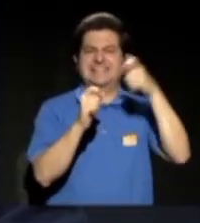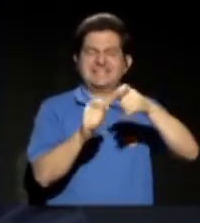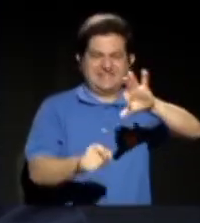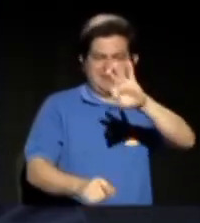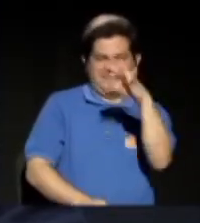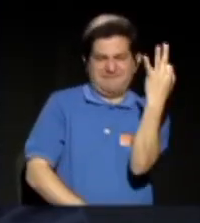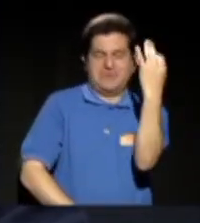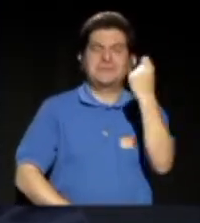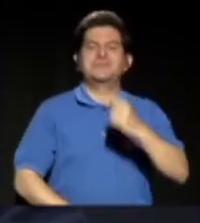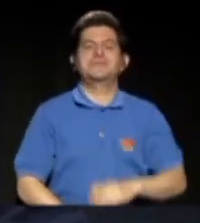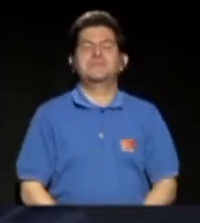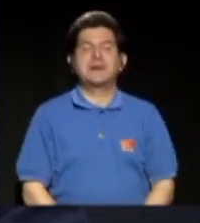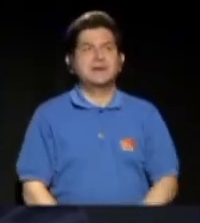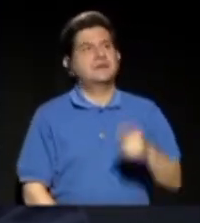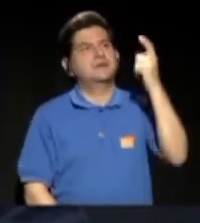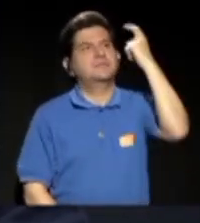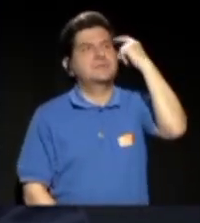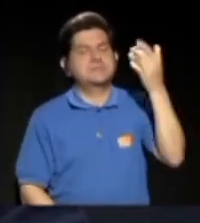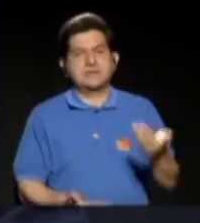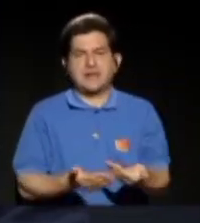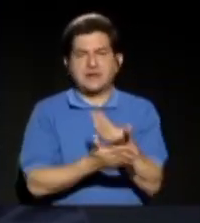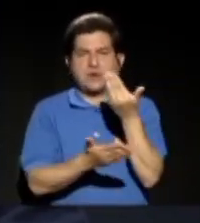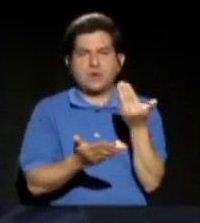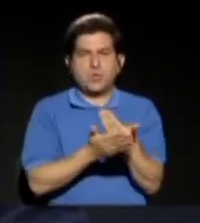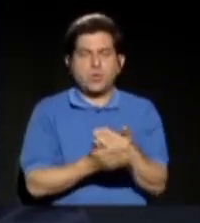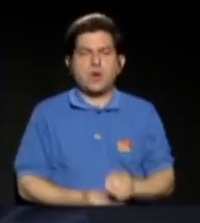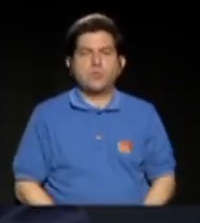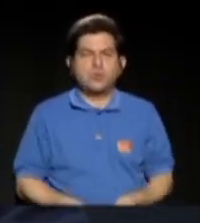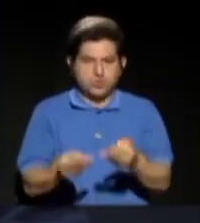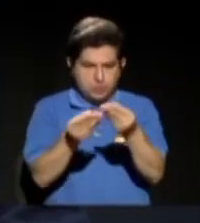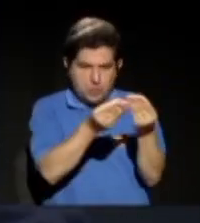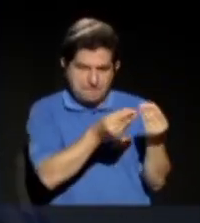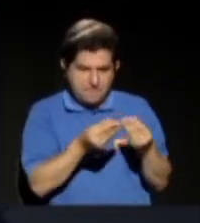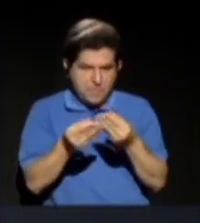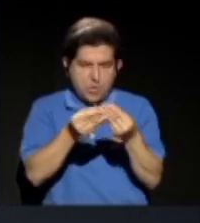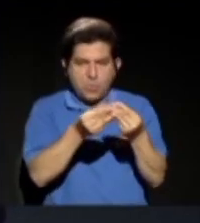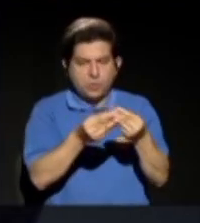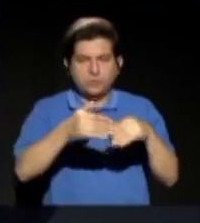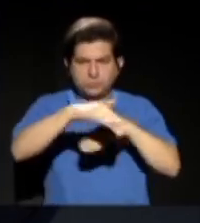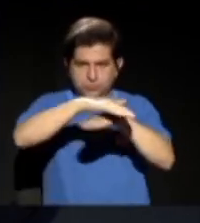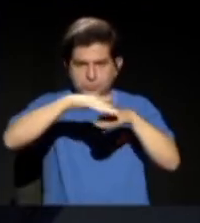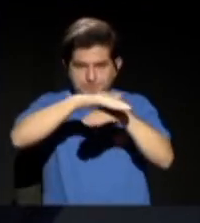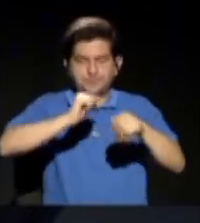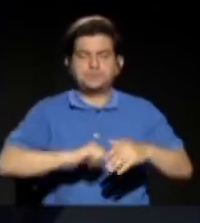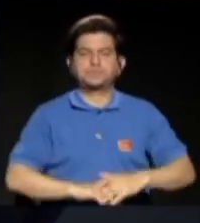absoluta, que es, digamos que hay una nueva canasta, y